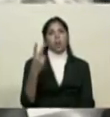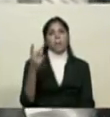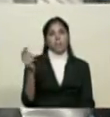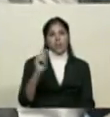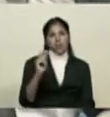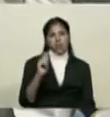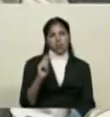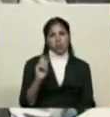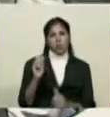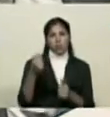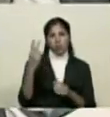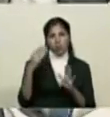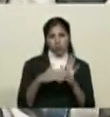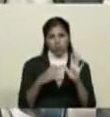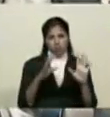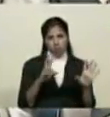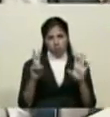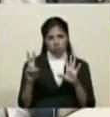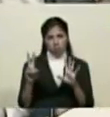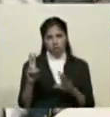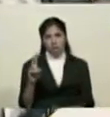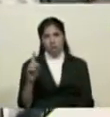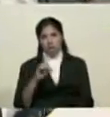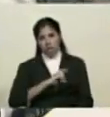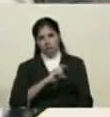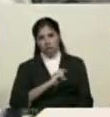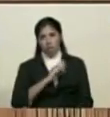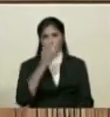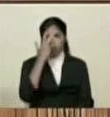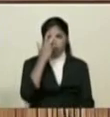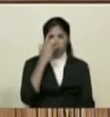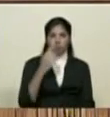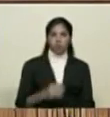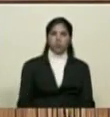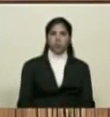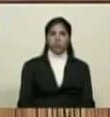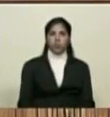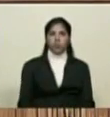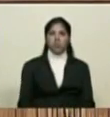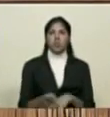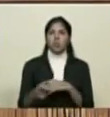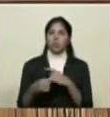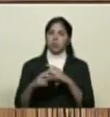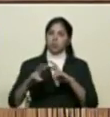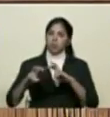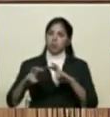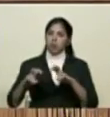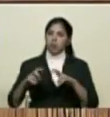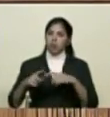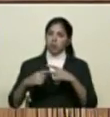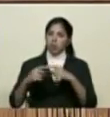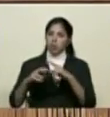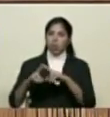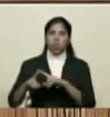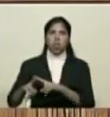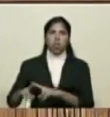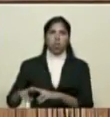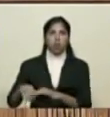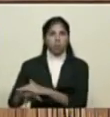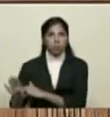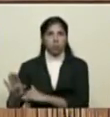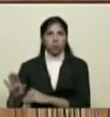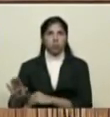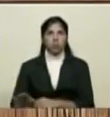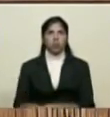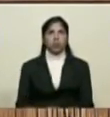pronto se opacó todo, se trancó todo. Se hizo